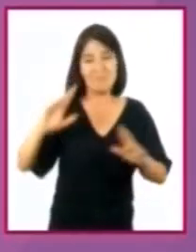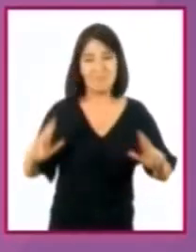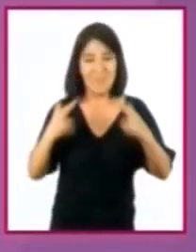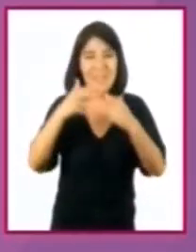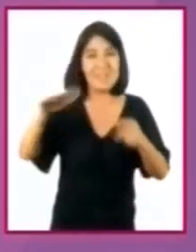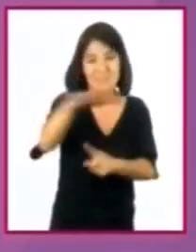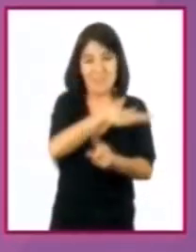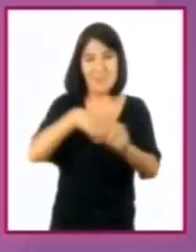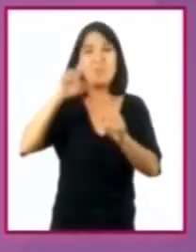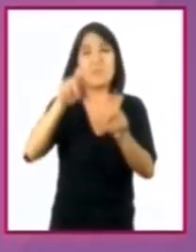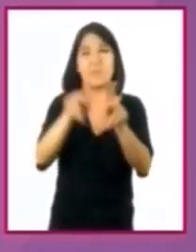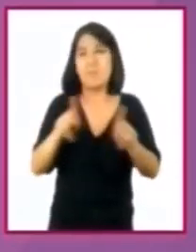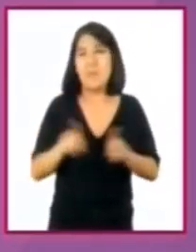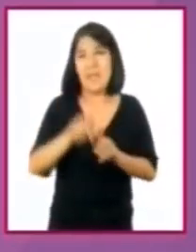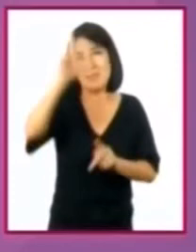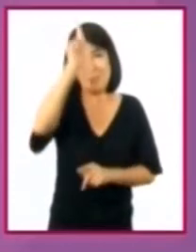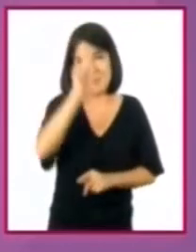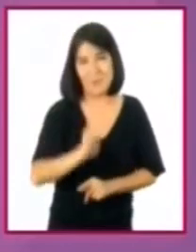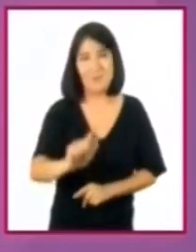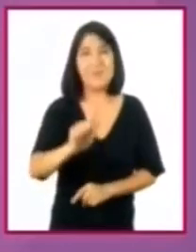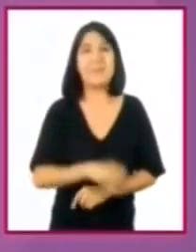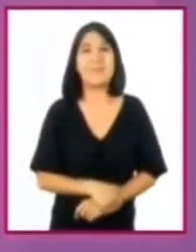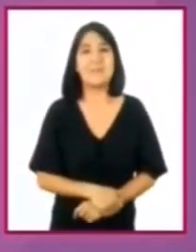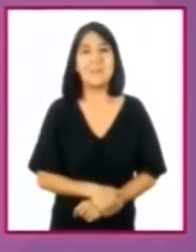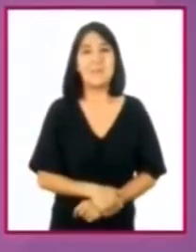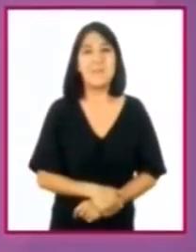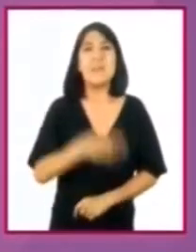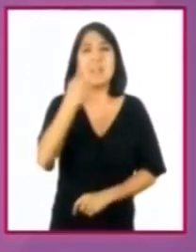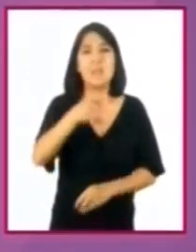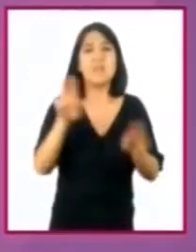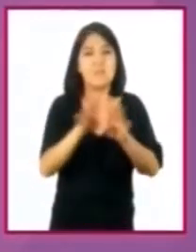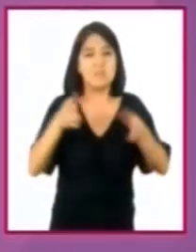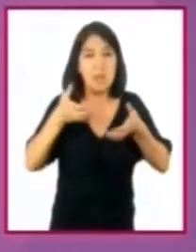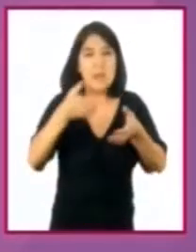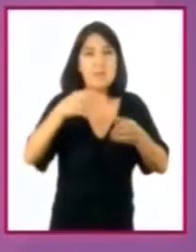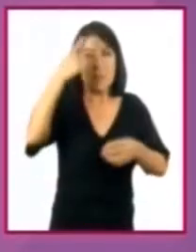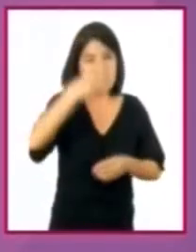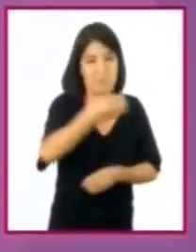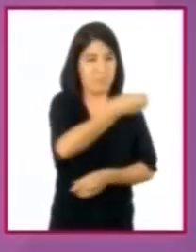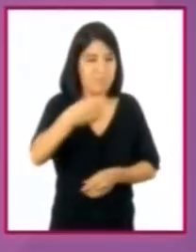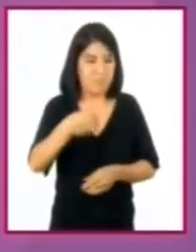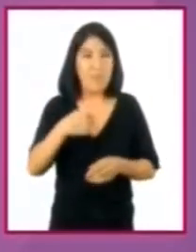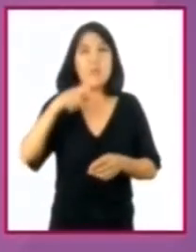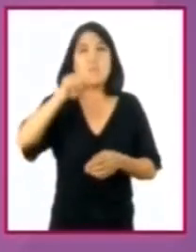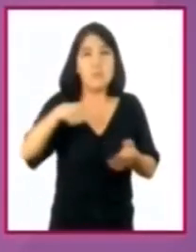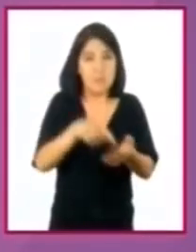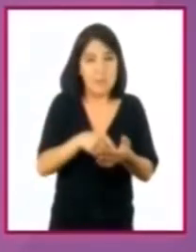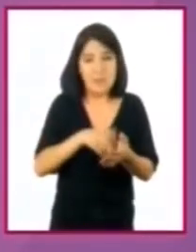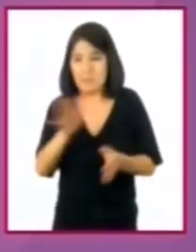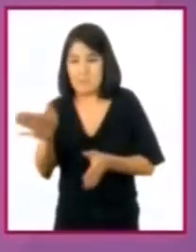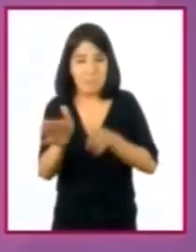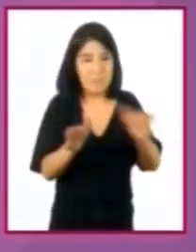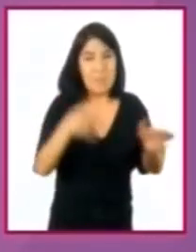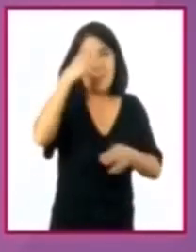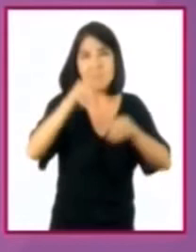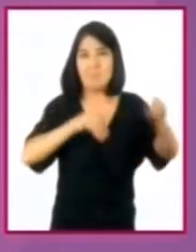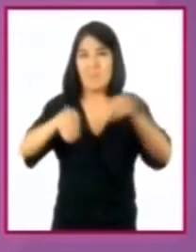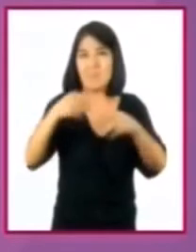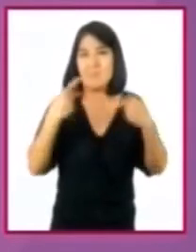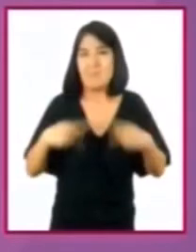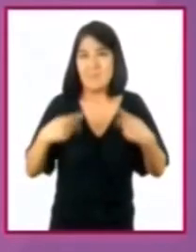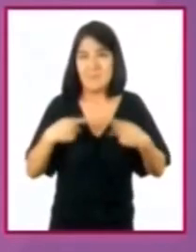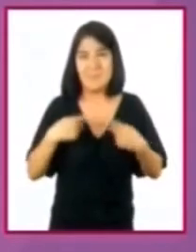de la Luna. Las calles nos indican cómo se organizaban las ciudades y de qué manera se movían las personas.